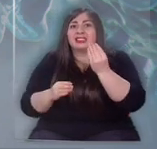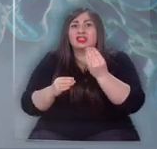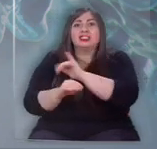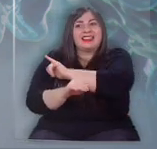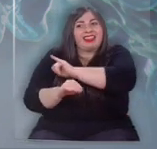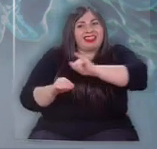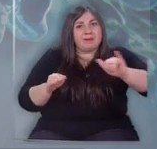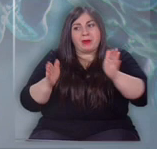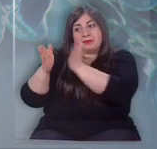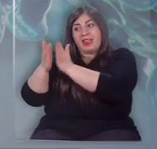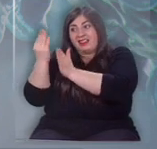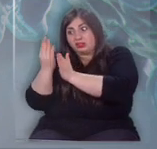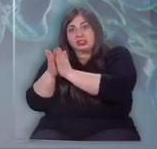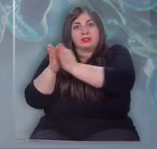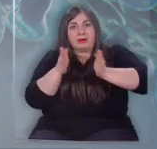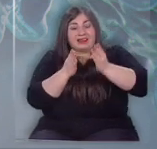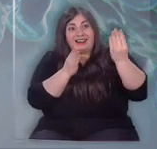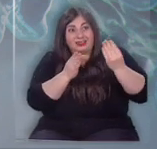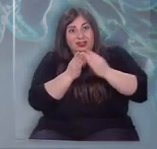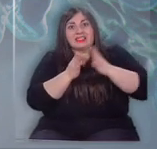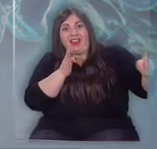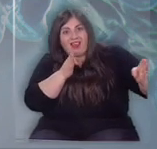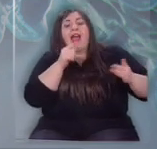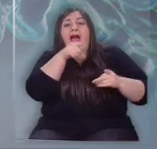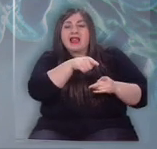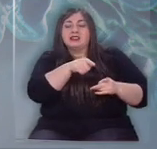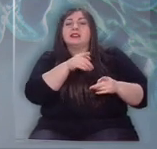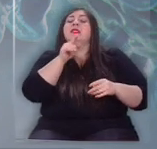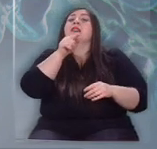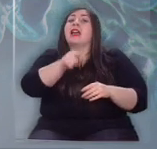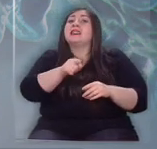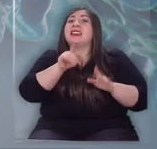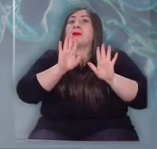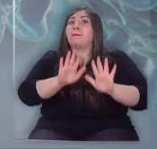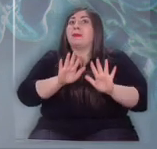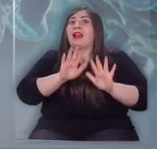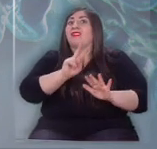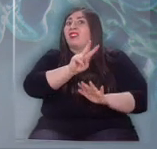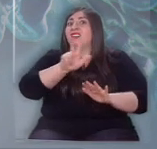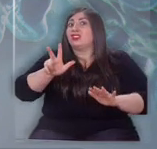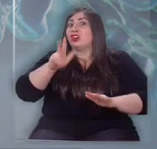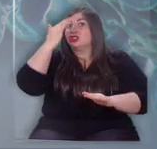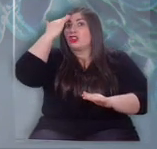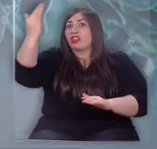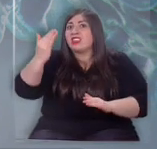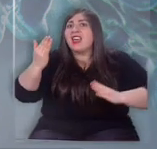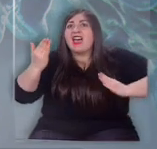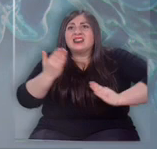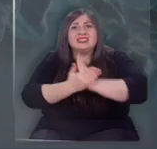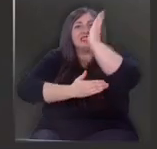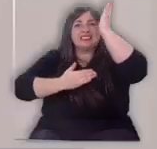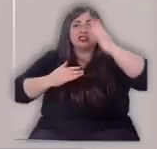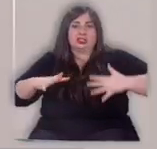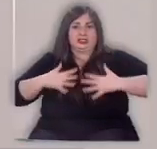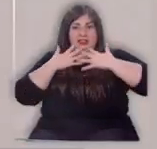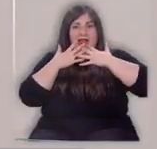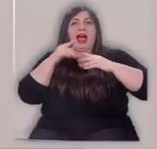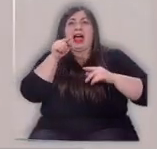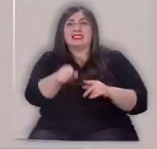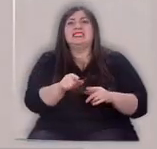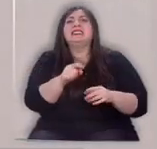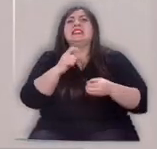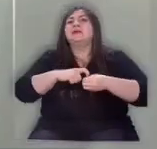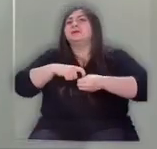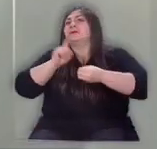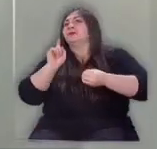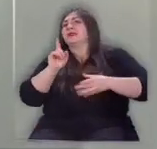si existe un compromiso de su sistema inmune. En ese caso, habrá que esperar 28 días desde el inicio de los síntomas. Así se descarta el